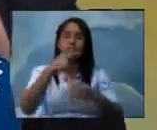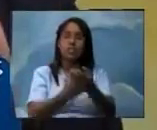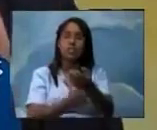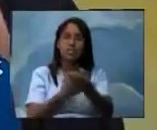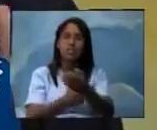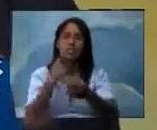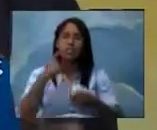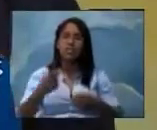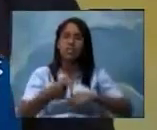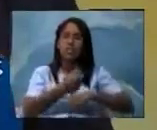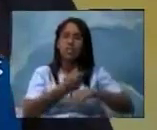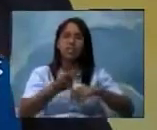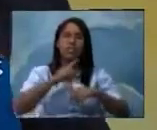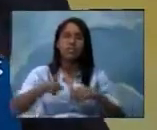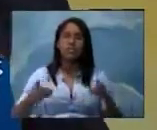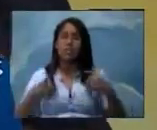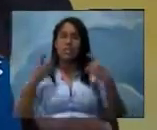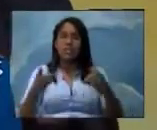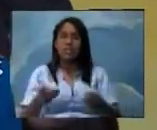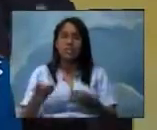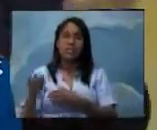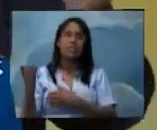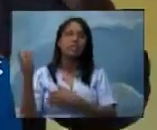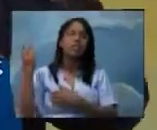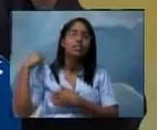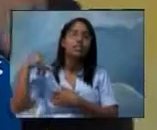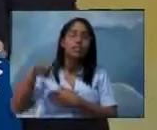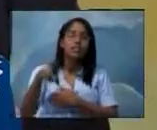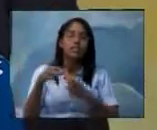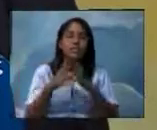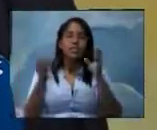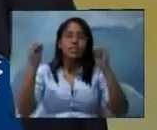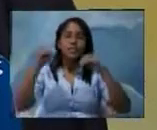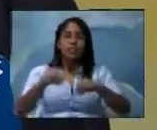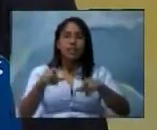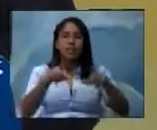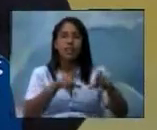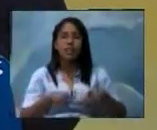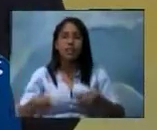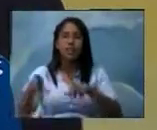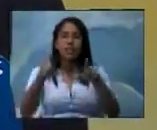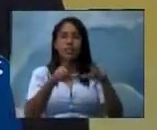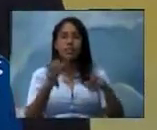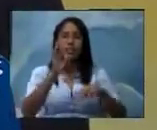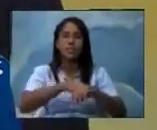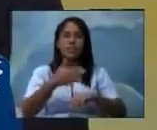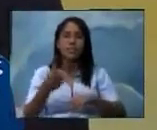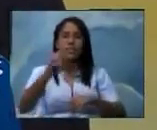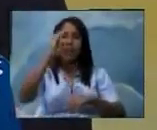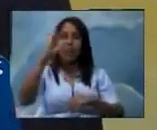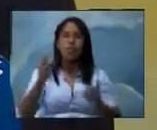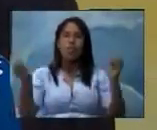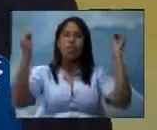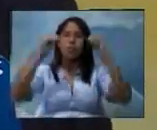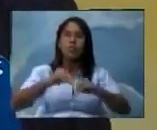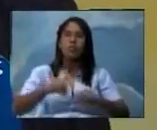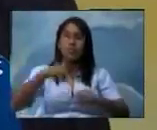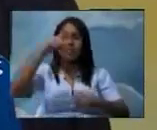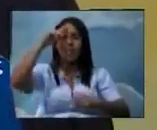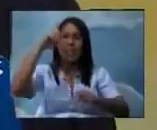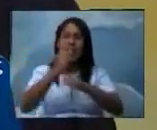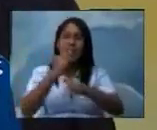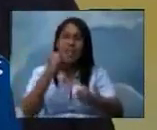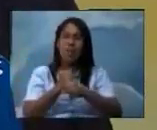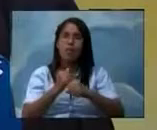dice que los gobernantes deberían de entender que si lo han colocado en un lugar es porque Dios los ha puesto, que